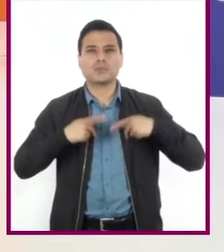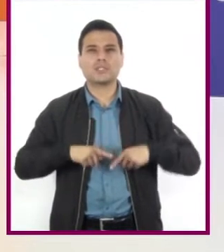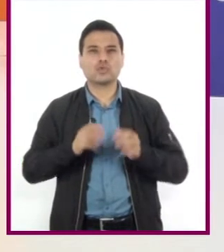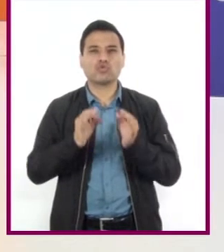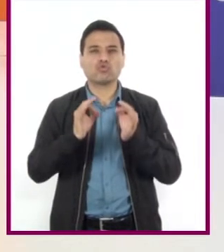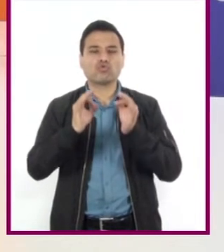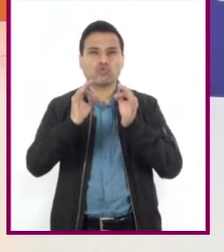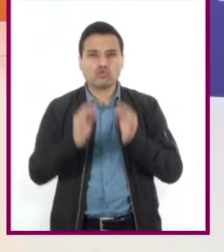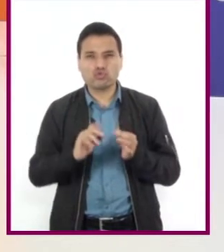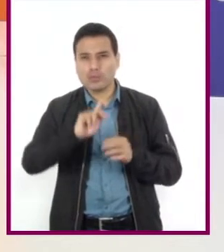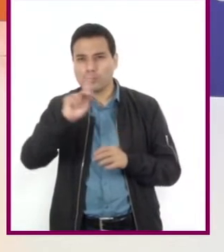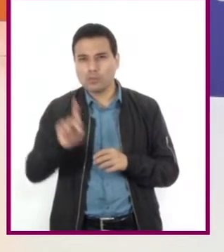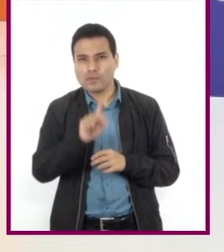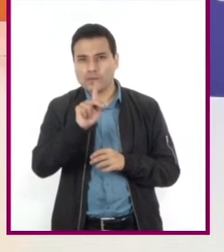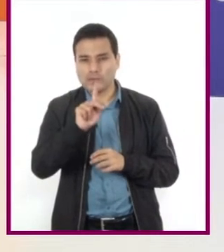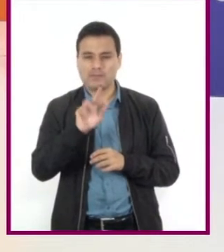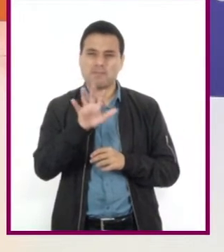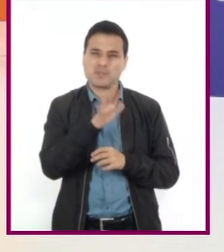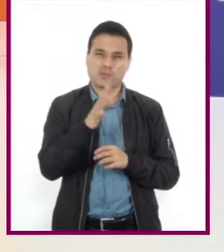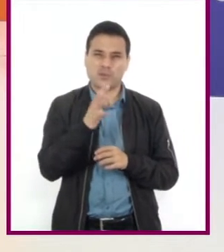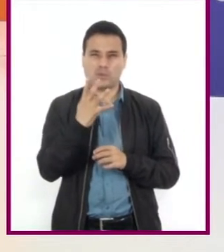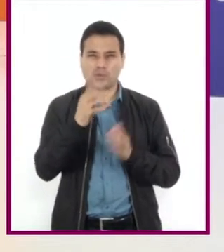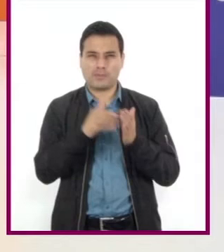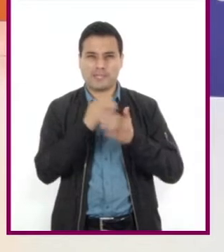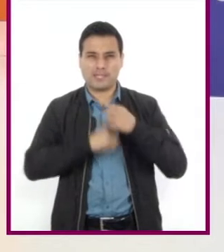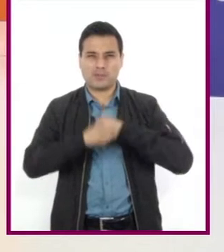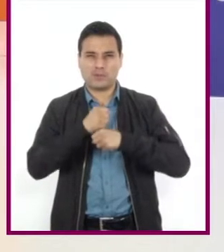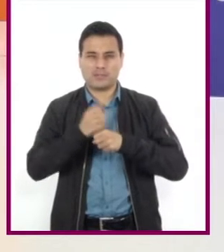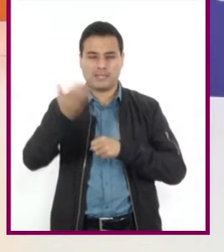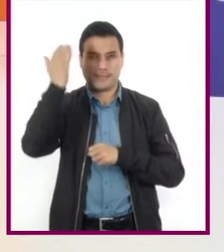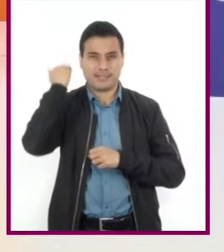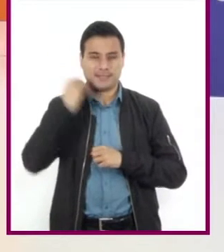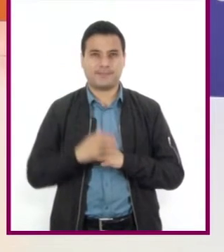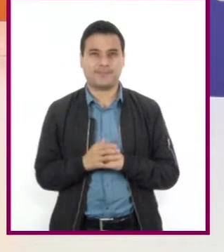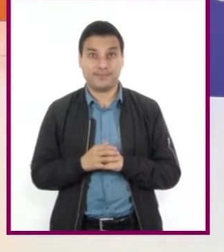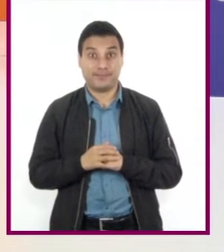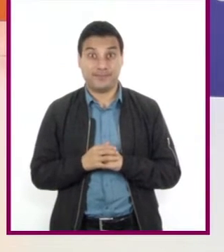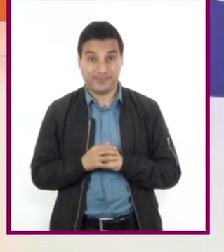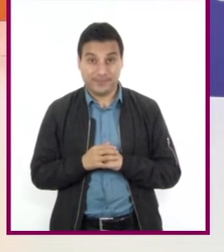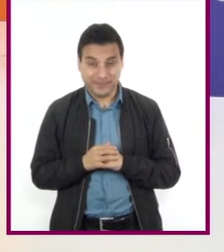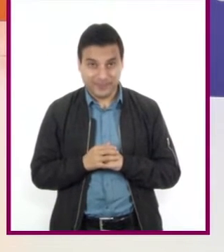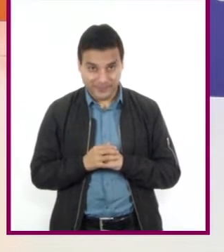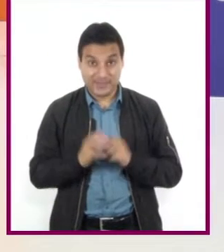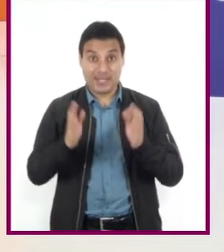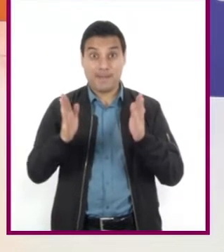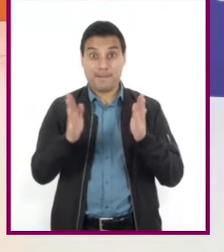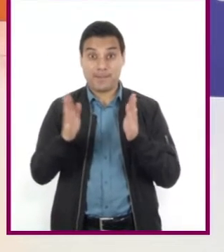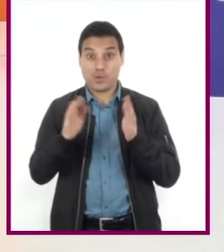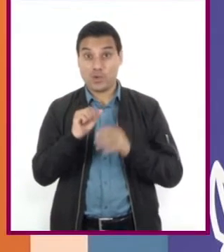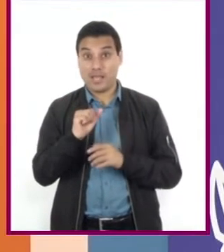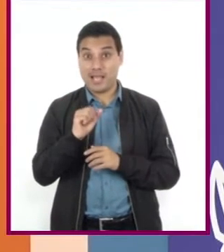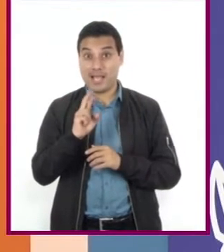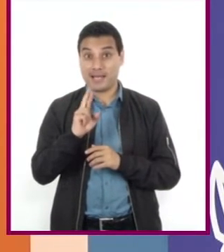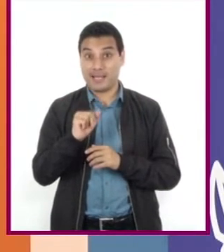hace 4.500 años aproximadamente, es decir, justo a finales del periodo arcaico.